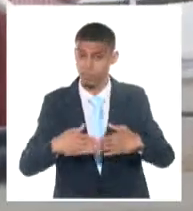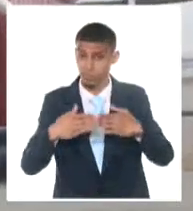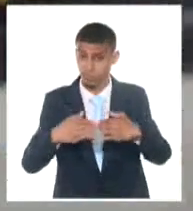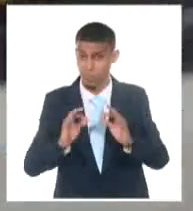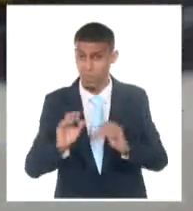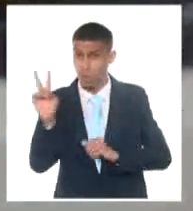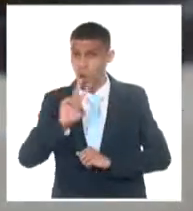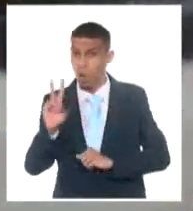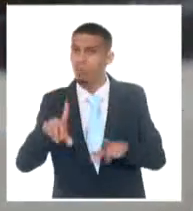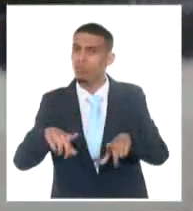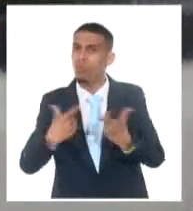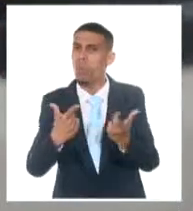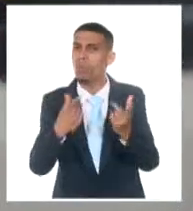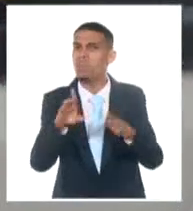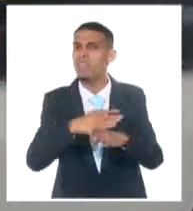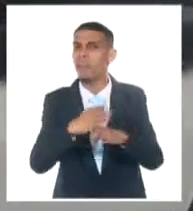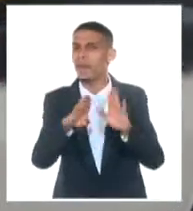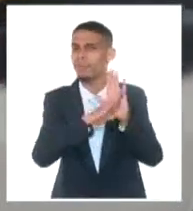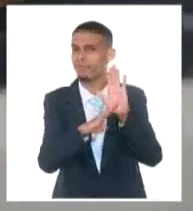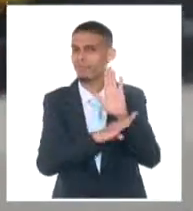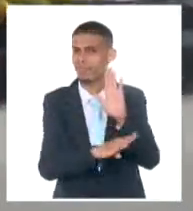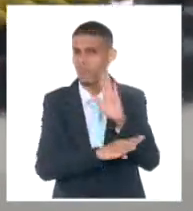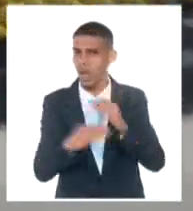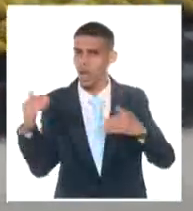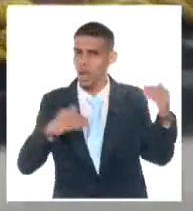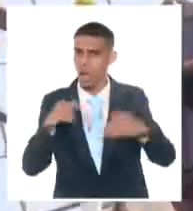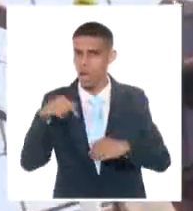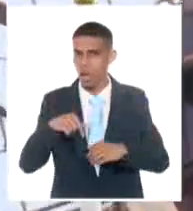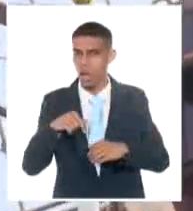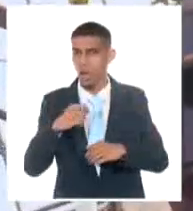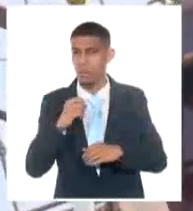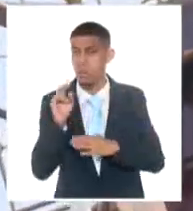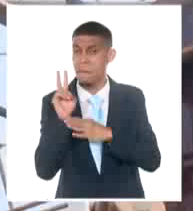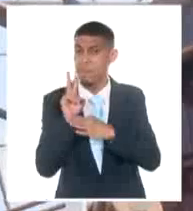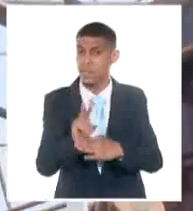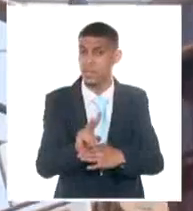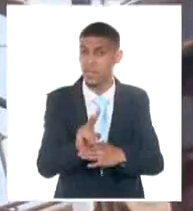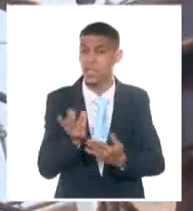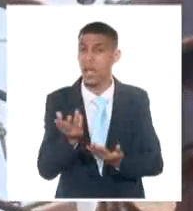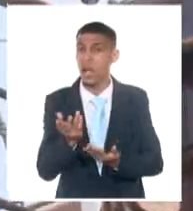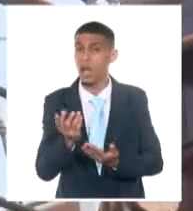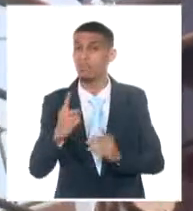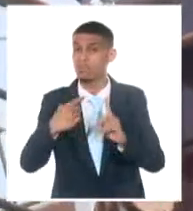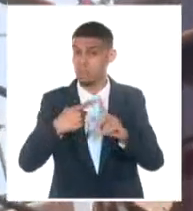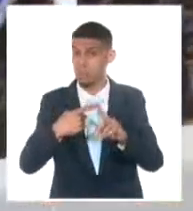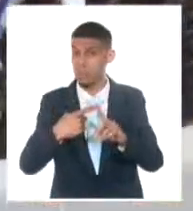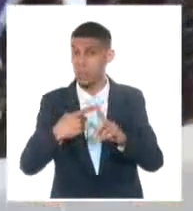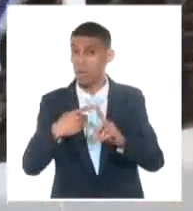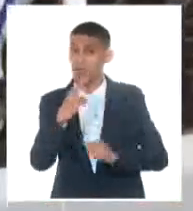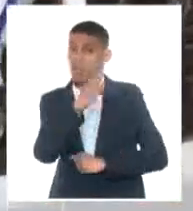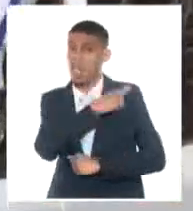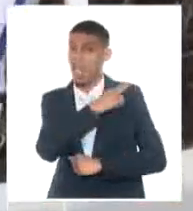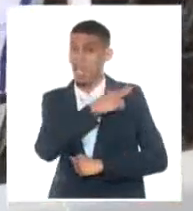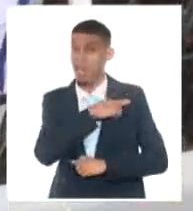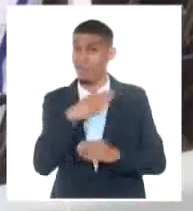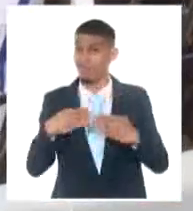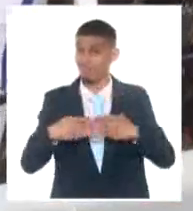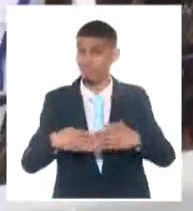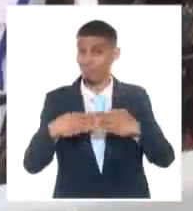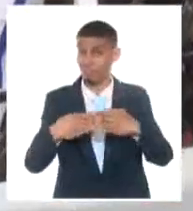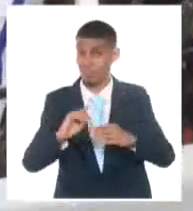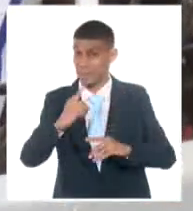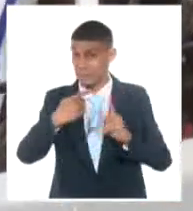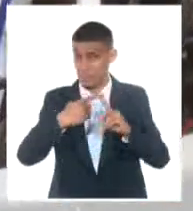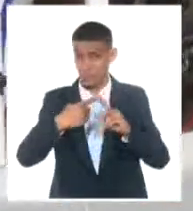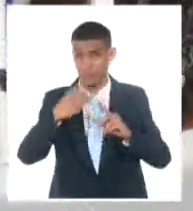un programa de actividades que incluye visitas de cortesía al jefe de la Marina de Guerra